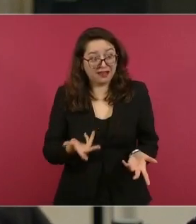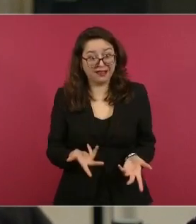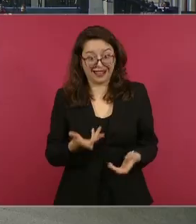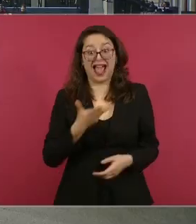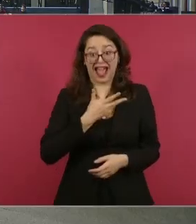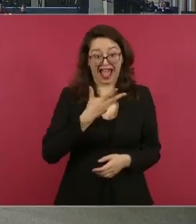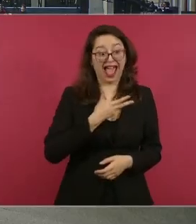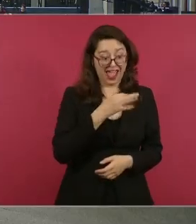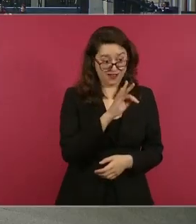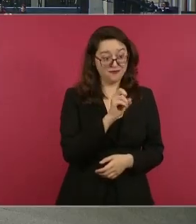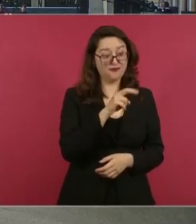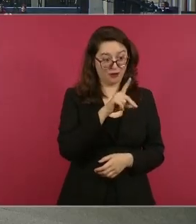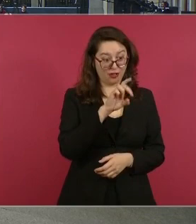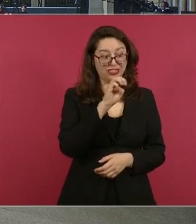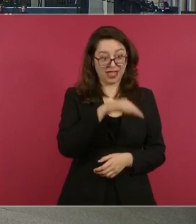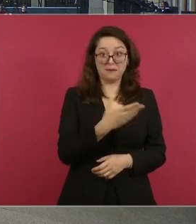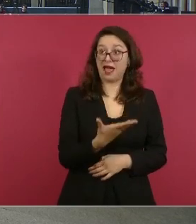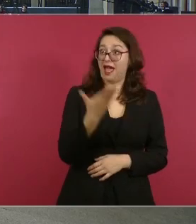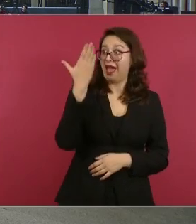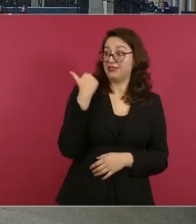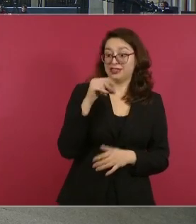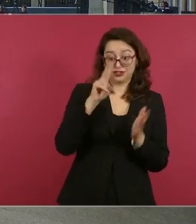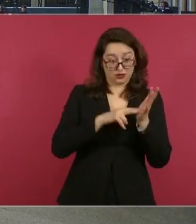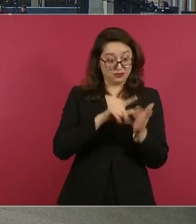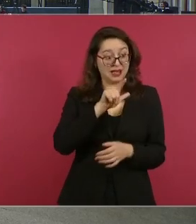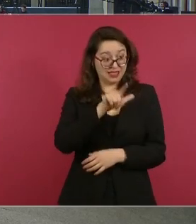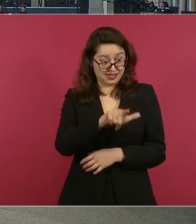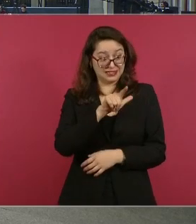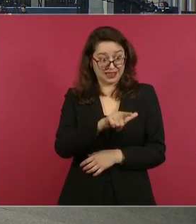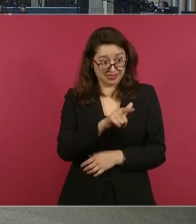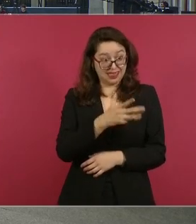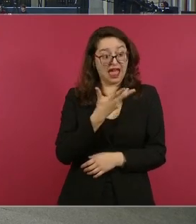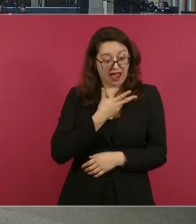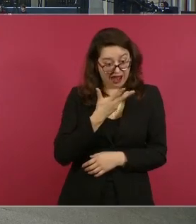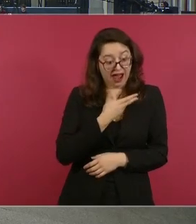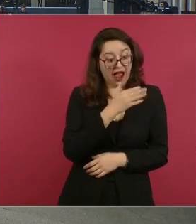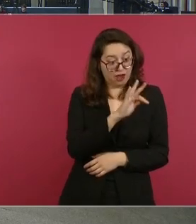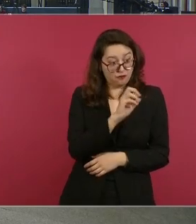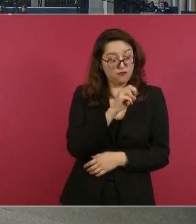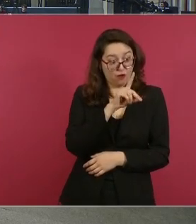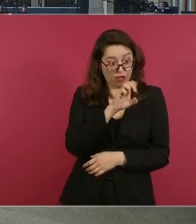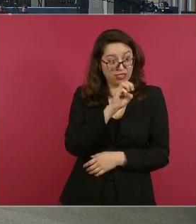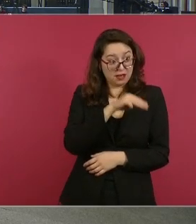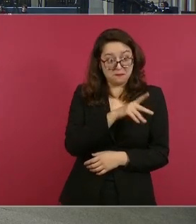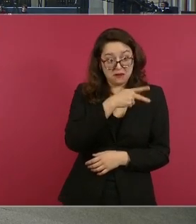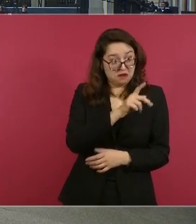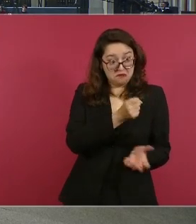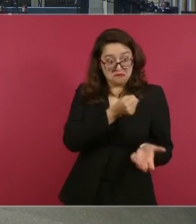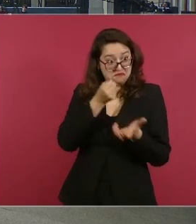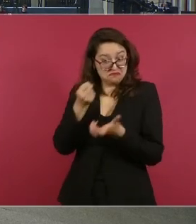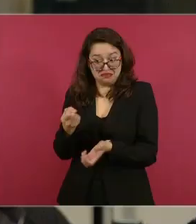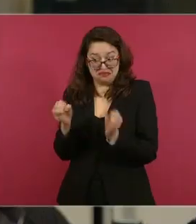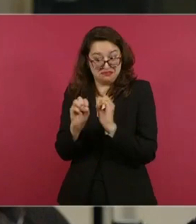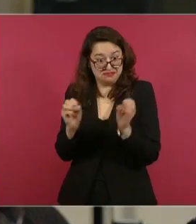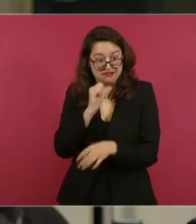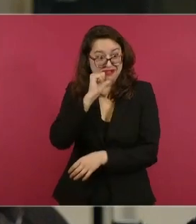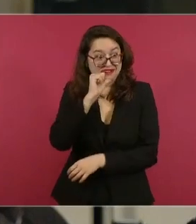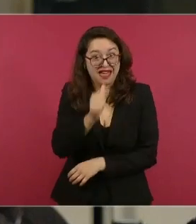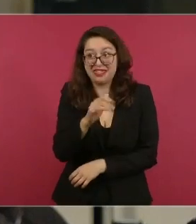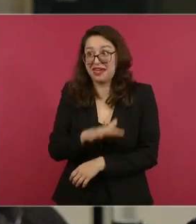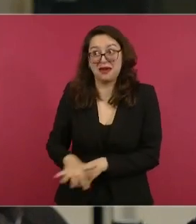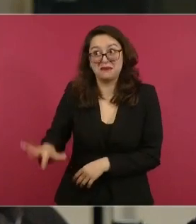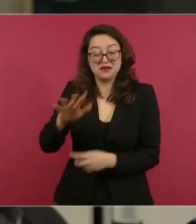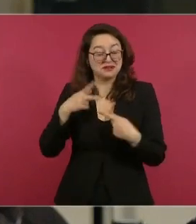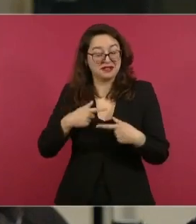y a quienes llegaron incluso gente se aprovechó de ellas para quitarles los recursos. Presidente, ya